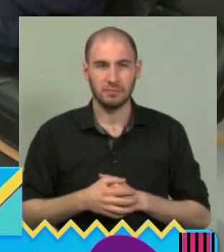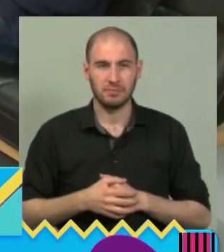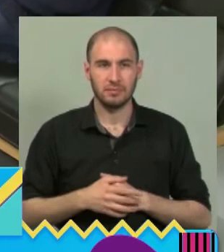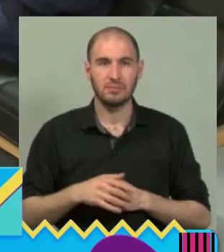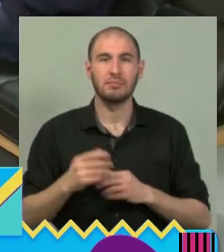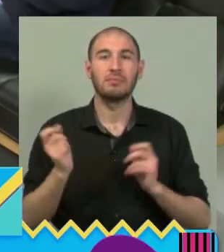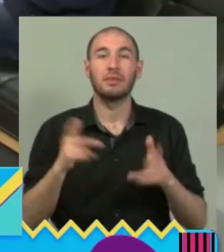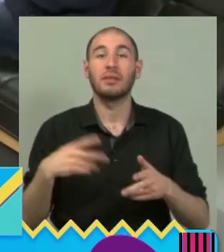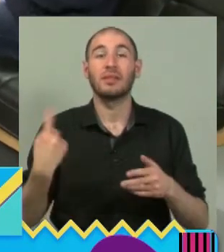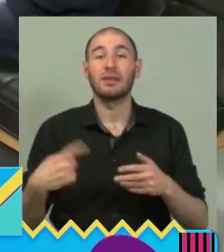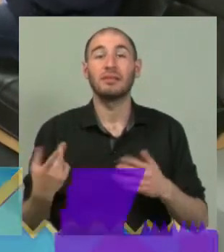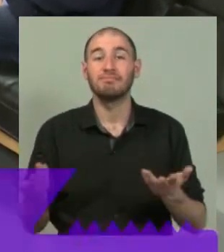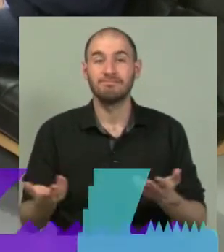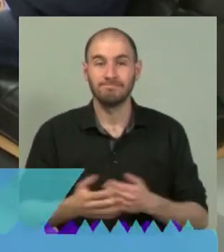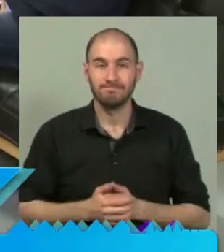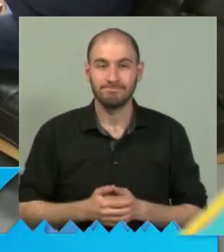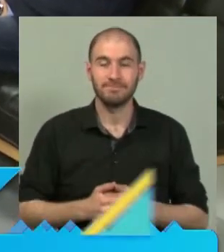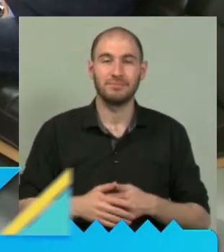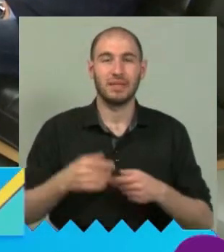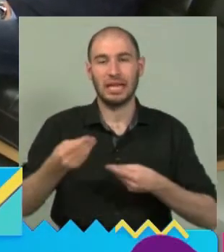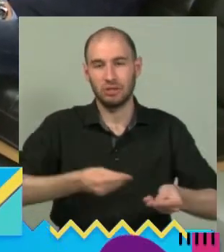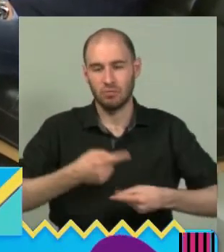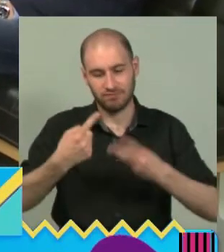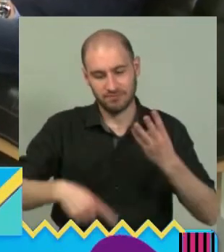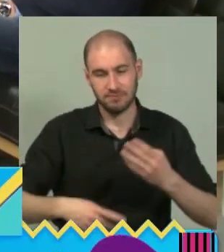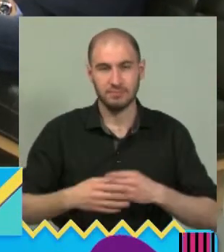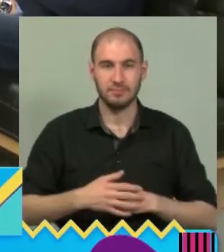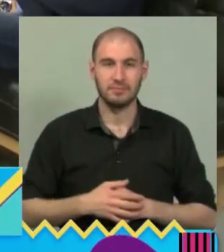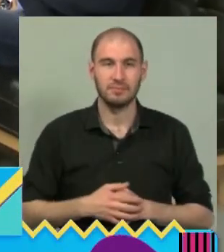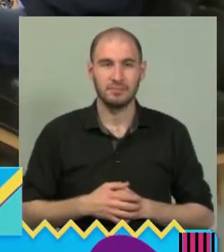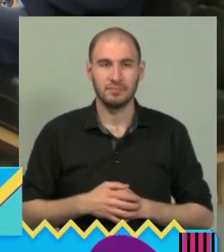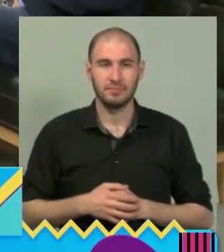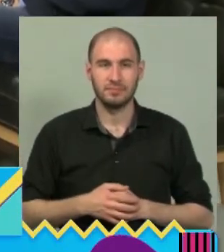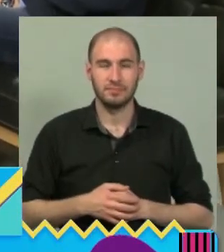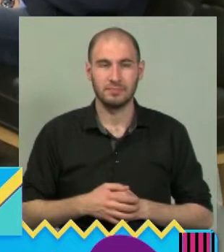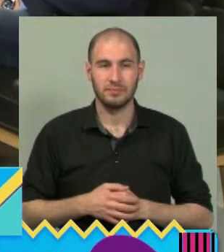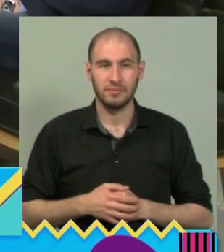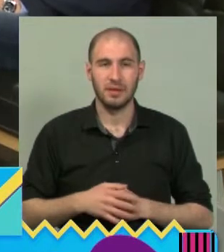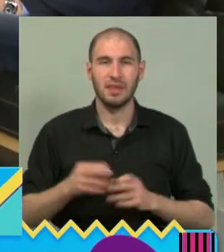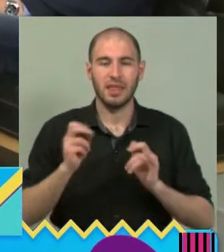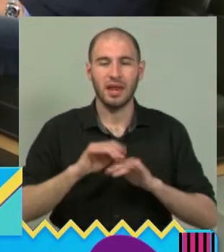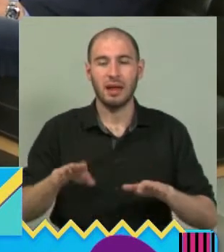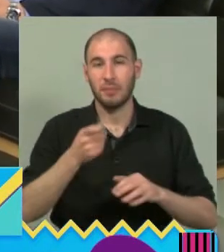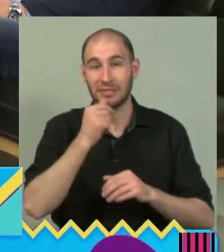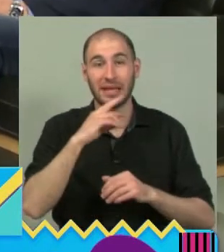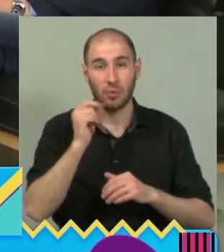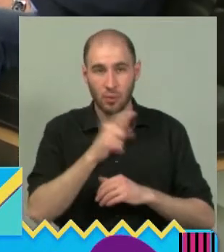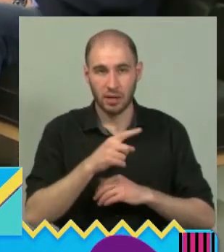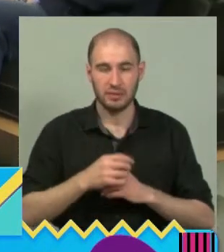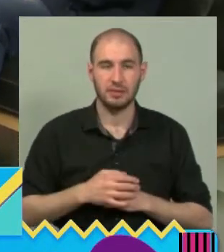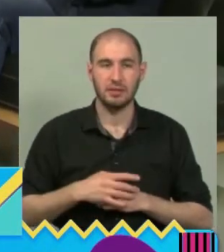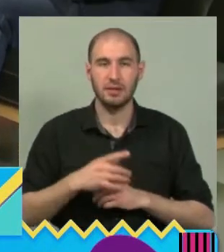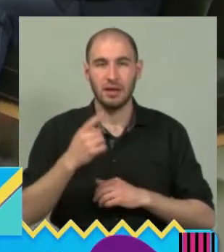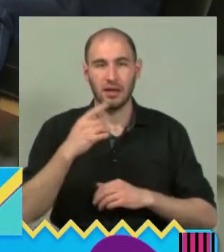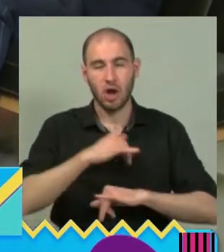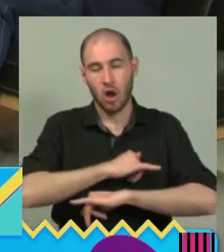para decir con respecto a esto? Han pasado muchas gestiones, han pasado, derrames, por ejemplo, en San Juan, se han